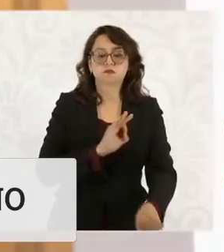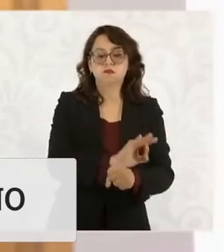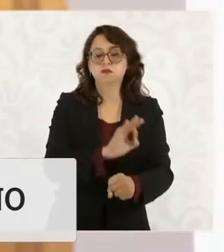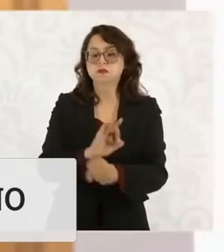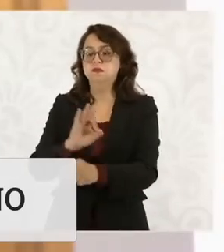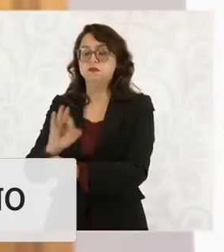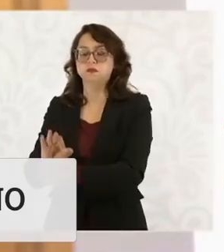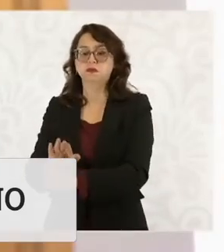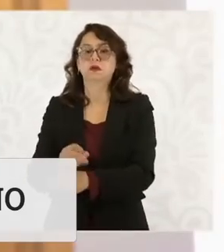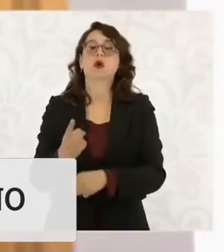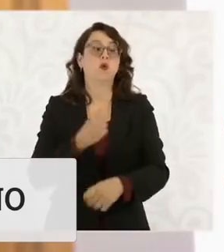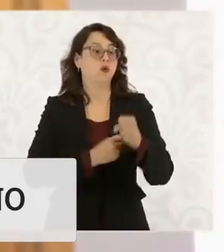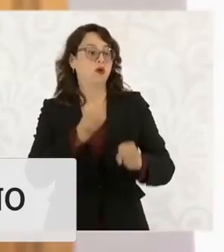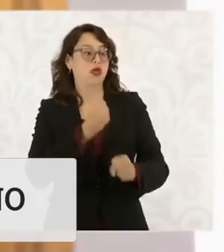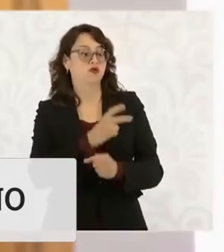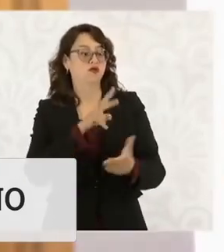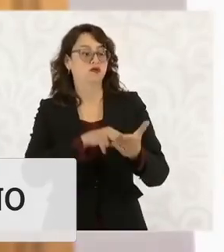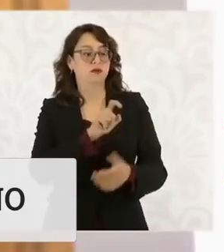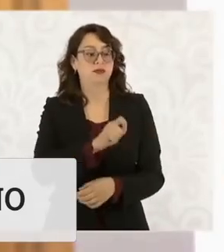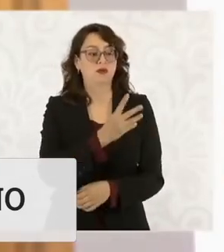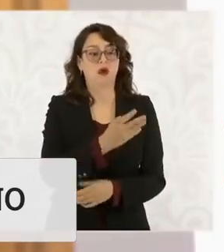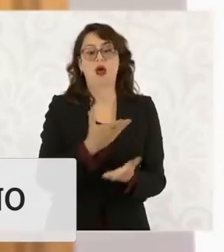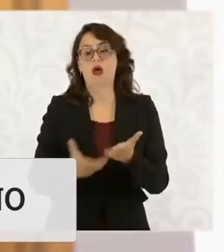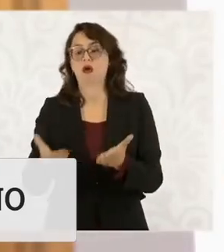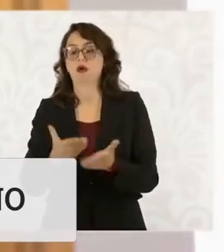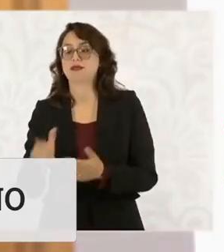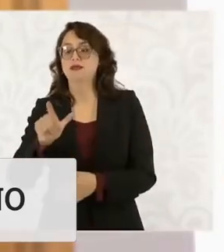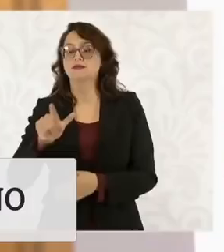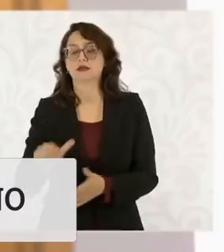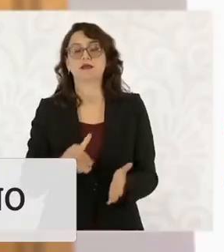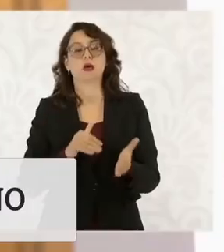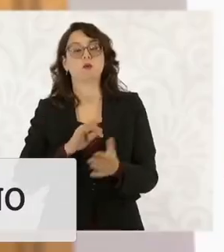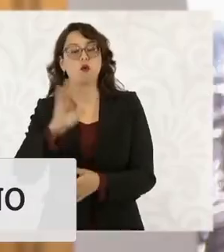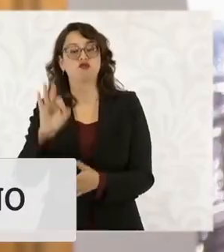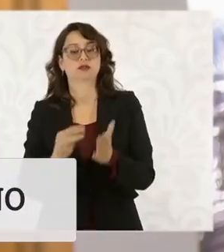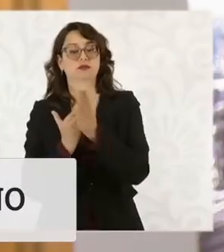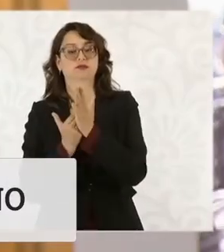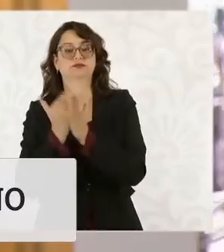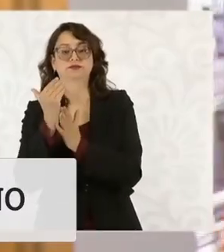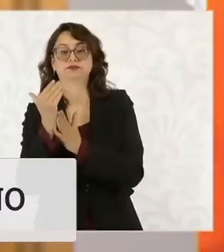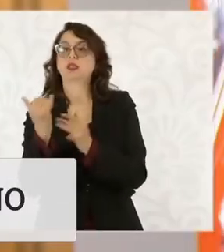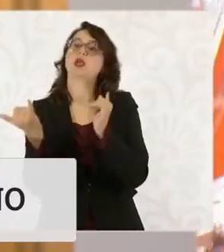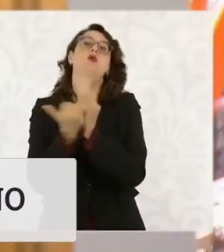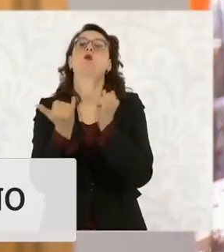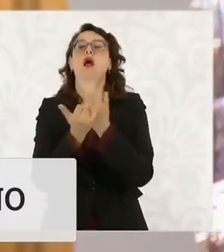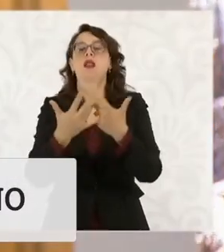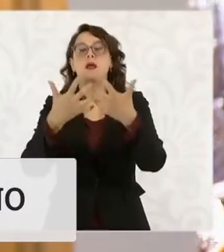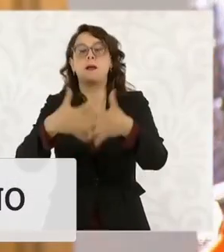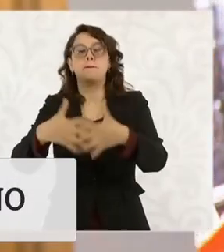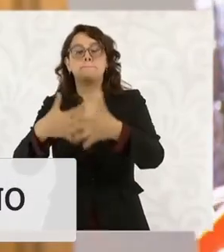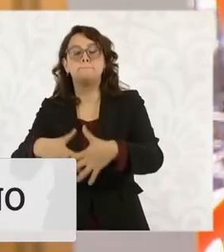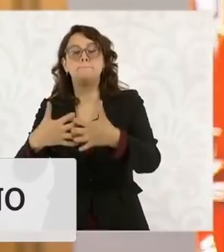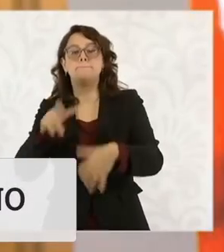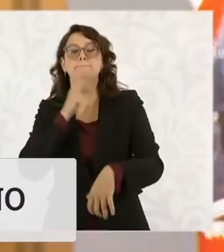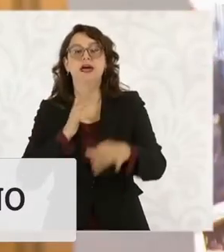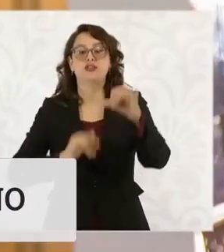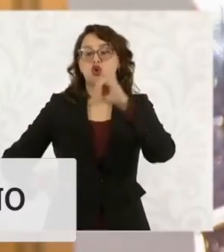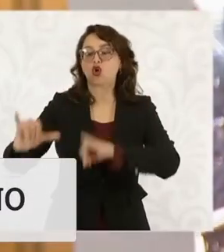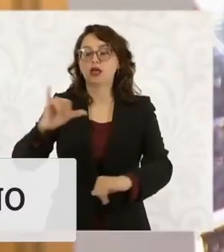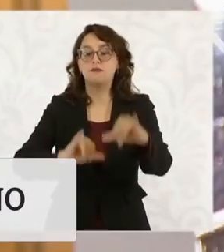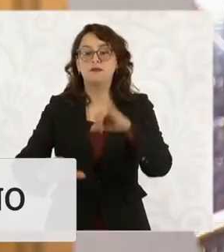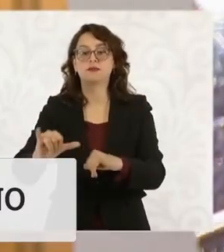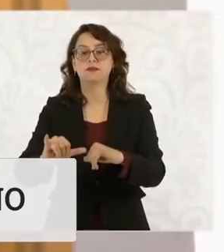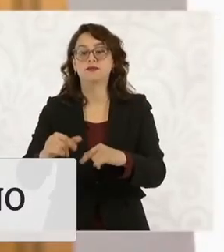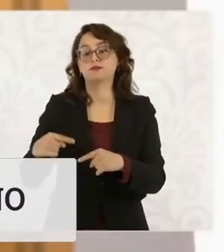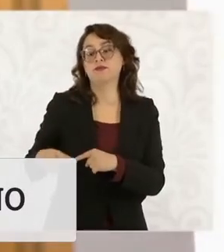al 2024 y reiniciamos operaciones en las plantas petroquímicas que al cierre del año, el